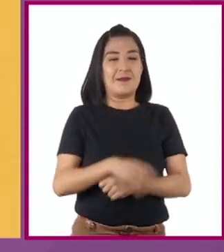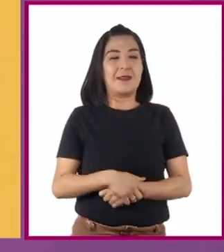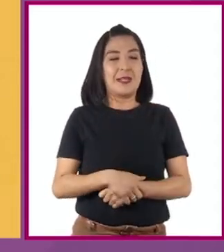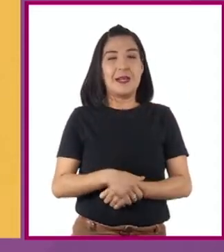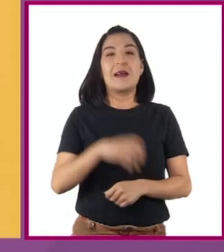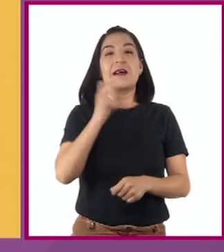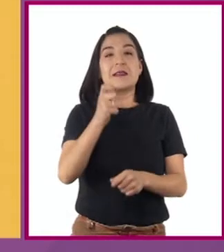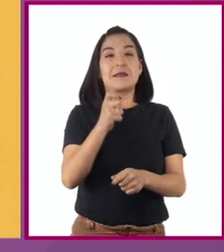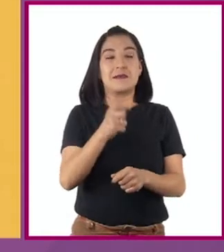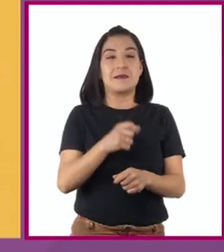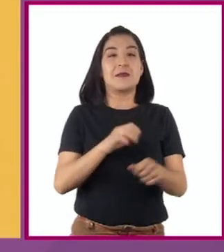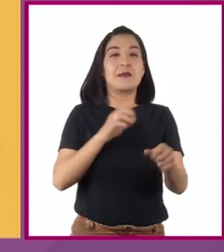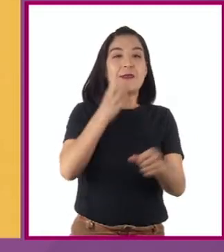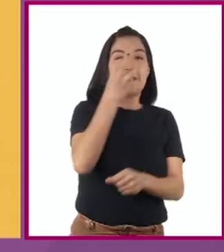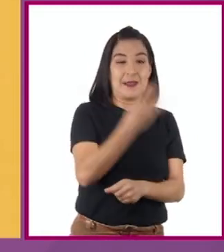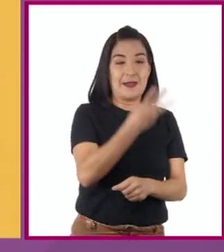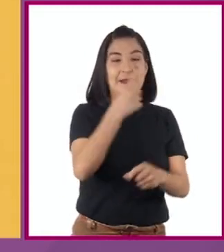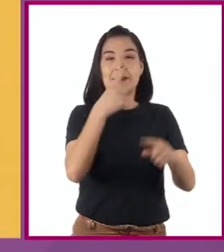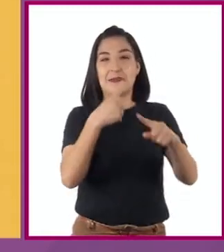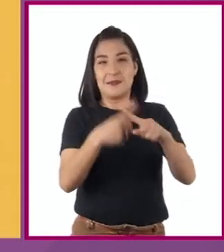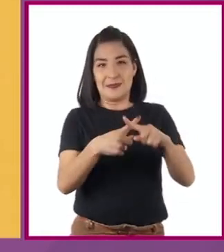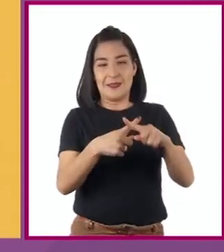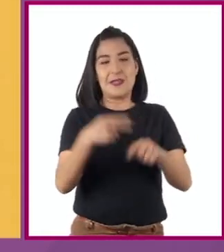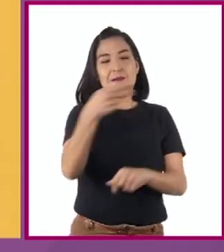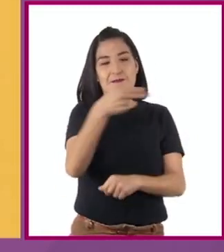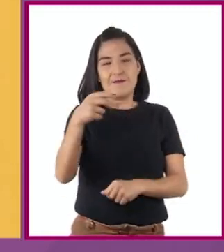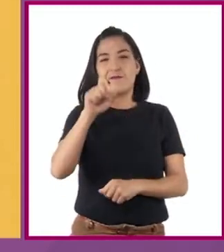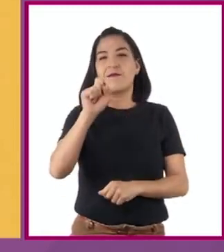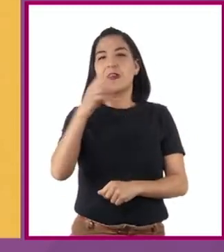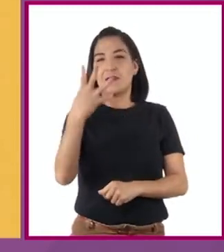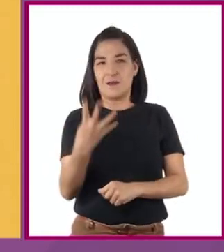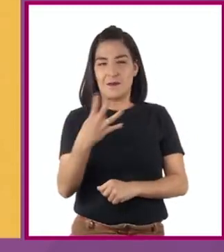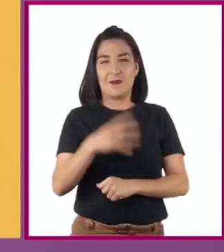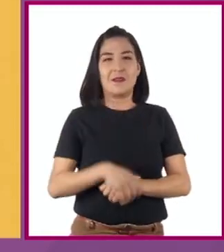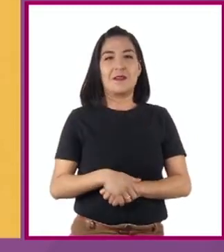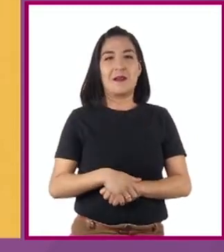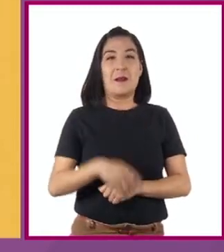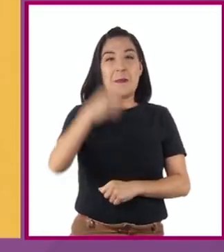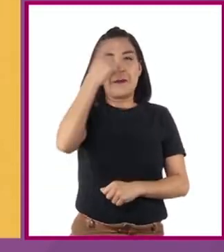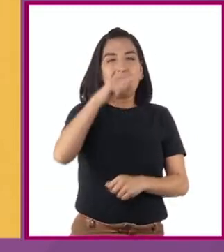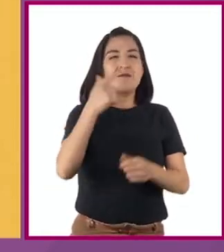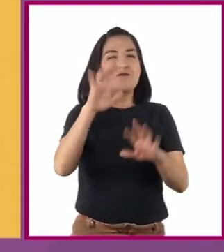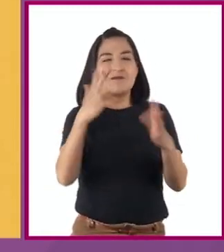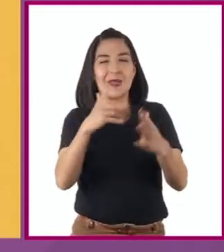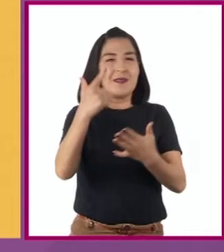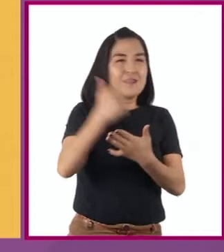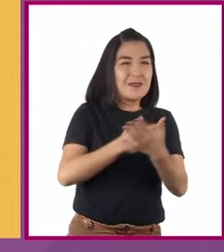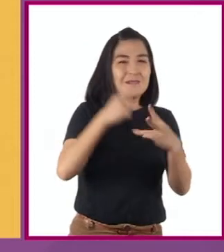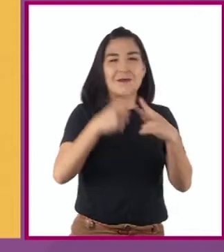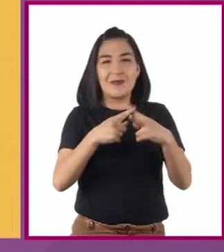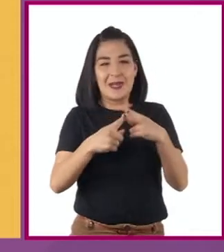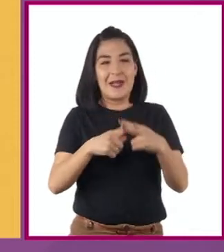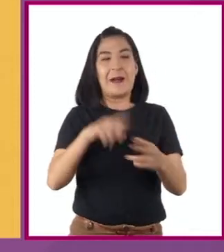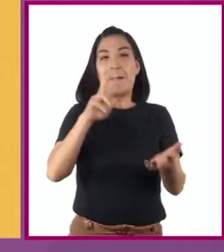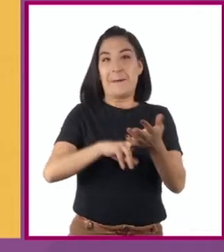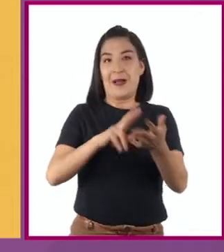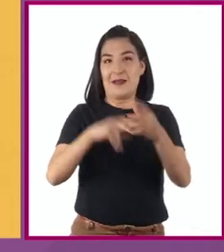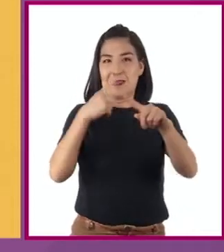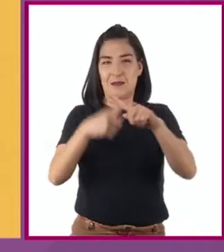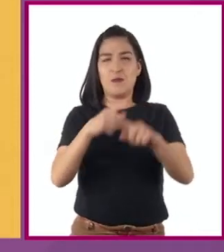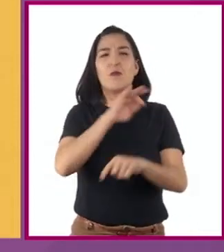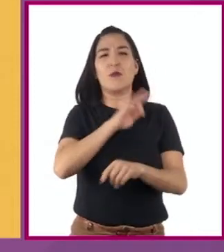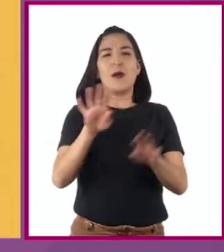como resultado 3x igual a 24. Para calcular el valor de x, podemos